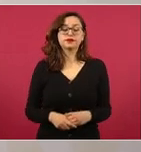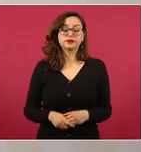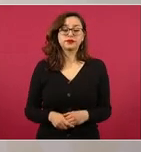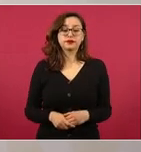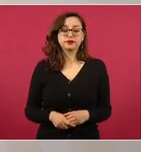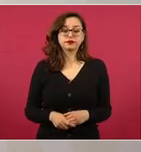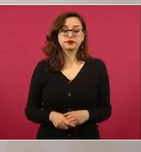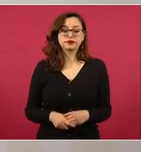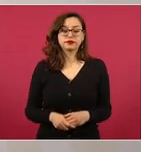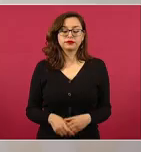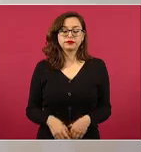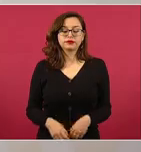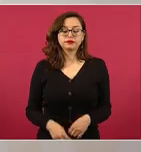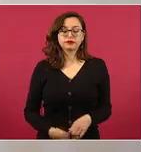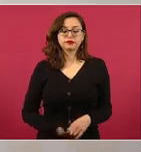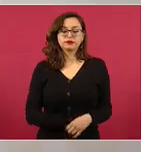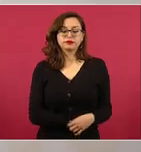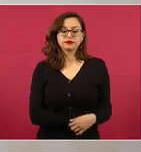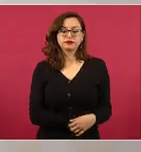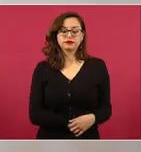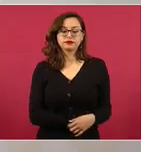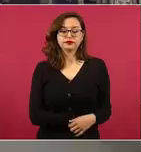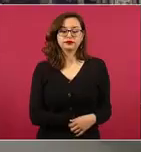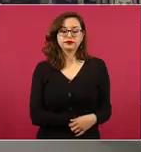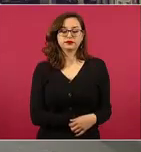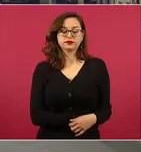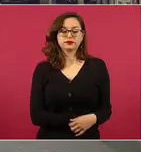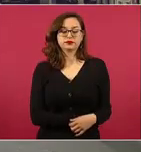cuando entregaron el contrato